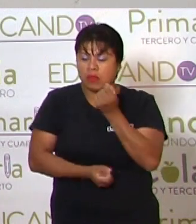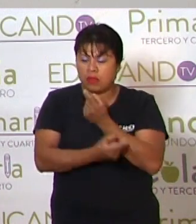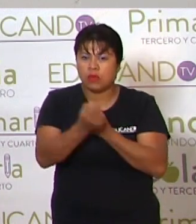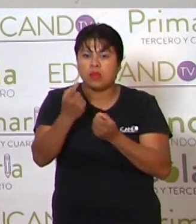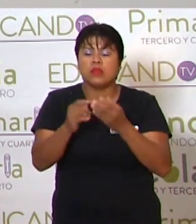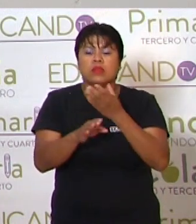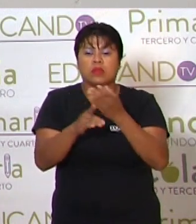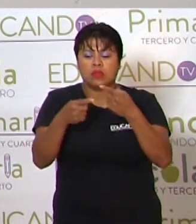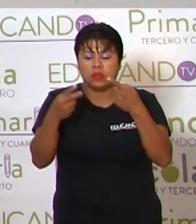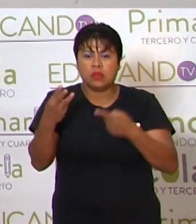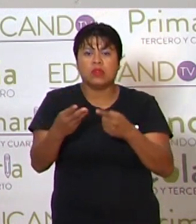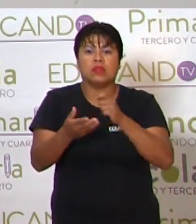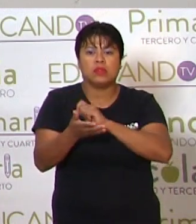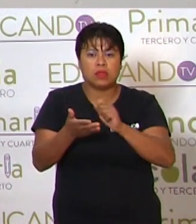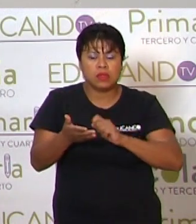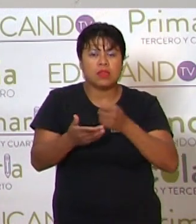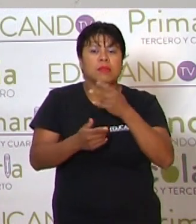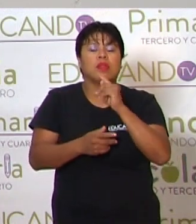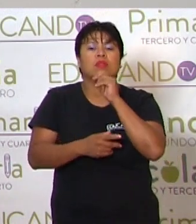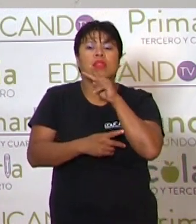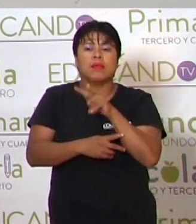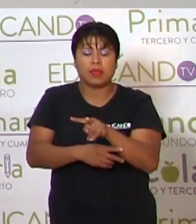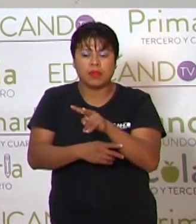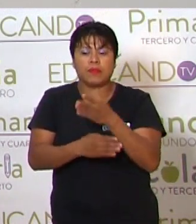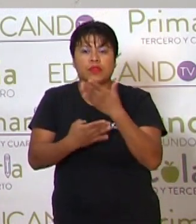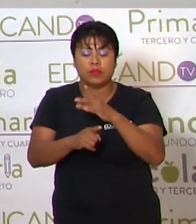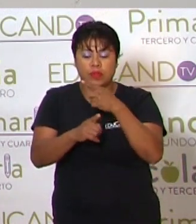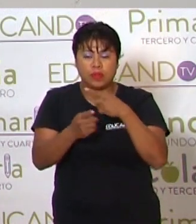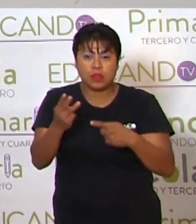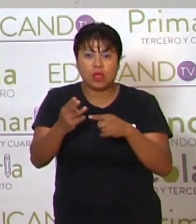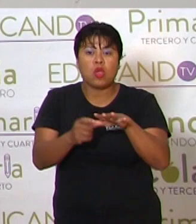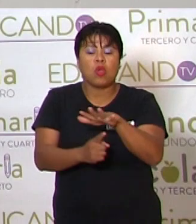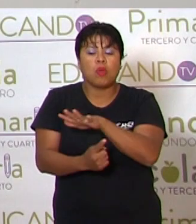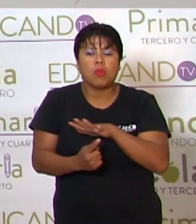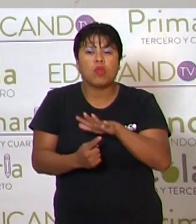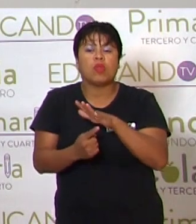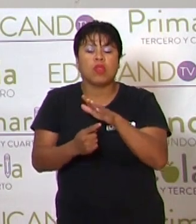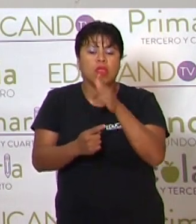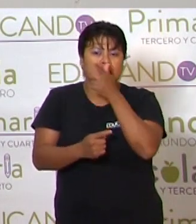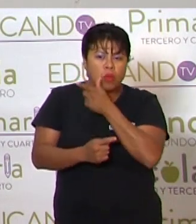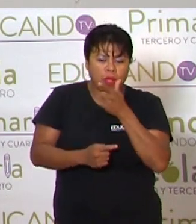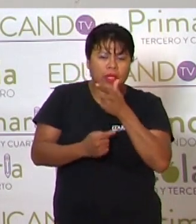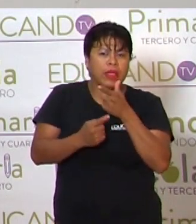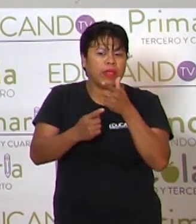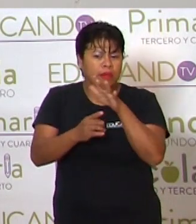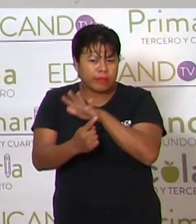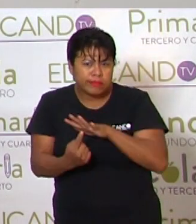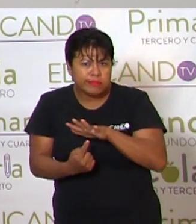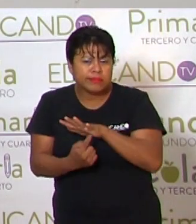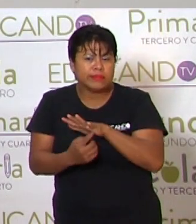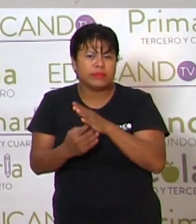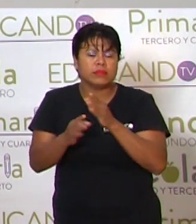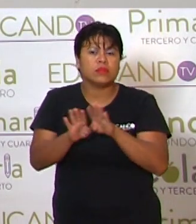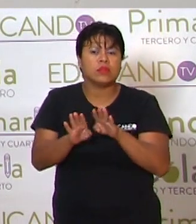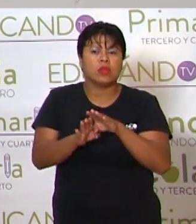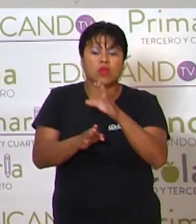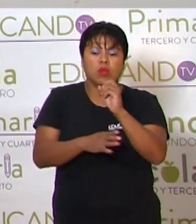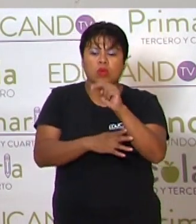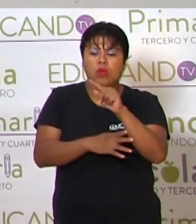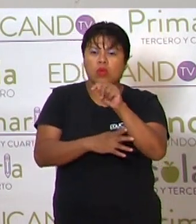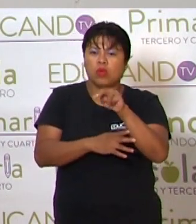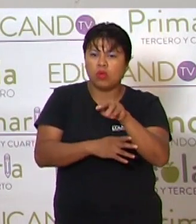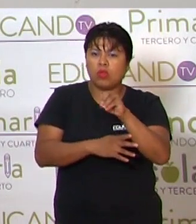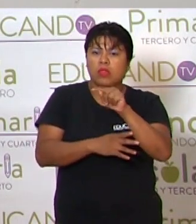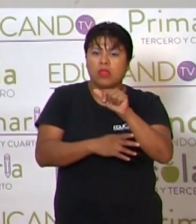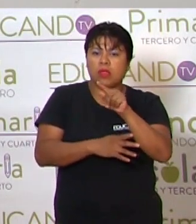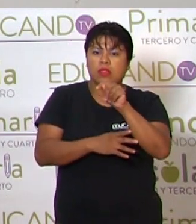algunas herramientas literarias, pero también de un aspecto común del lenguaje común en el lenguaje connotativo. Es